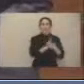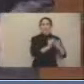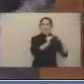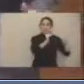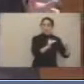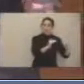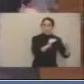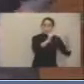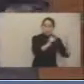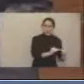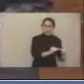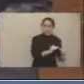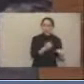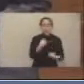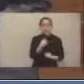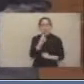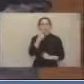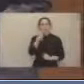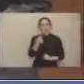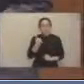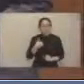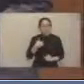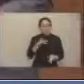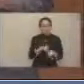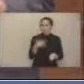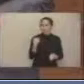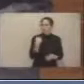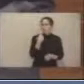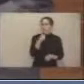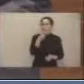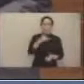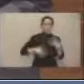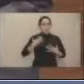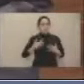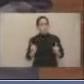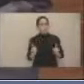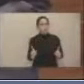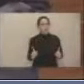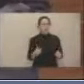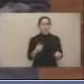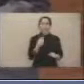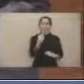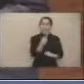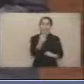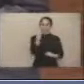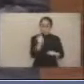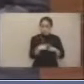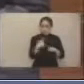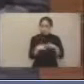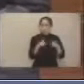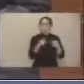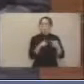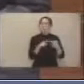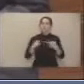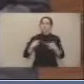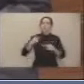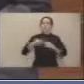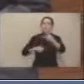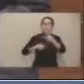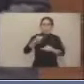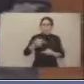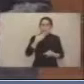y no le vi tan exaltado En aquel momento y le dije además dos cosas la primera que esto tenía consecuencias bajar a los tramos